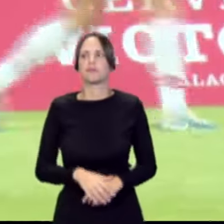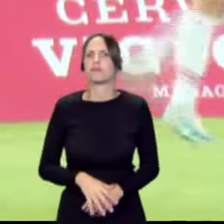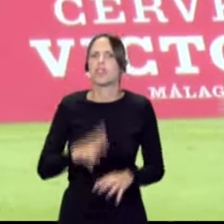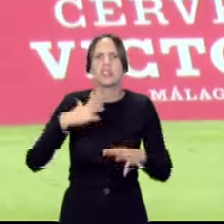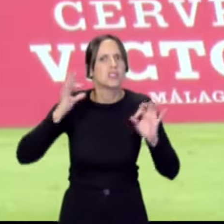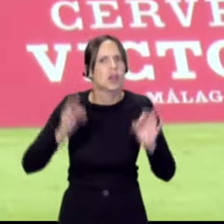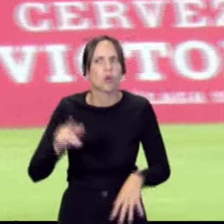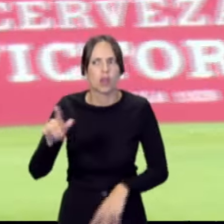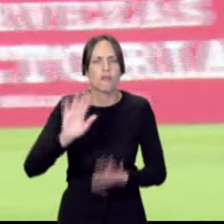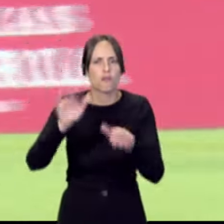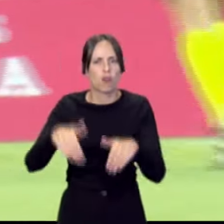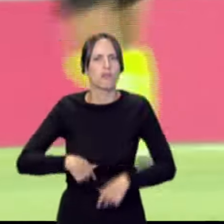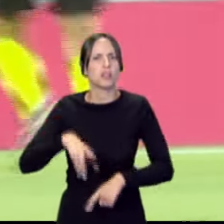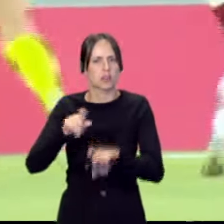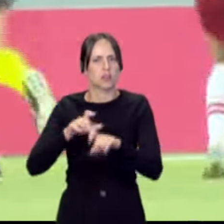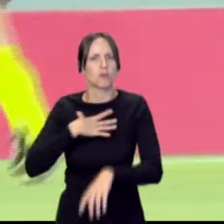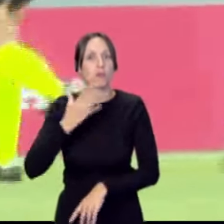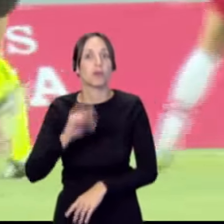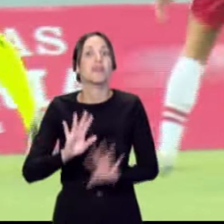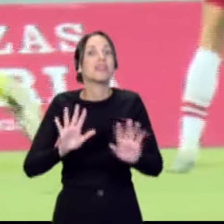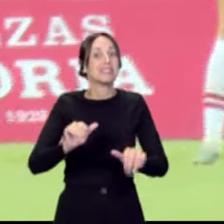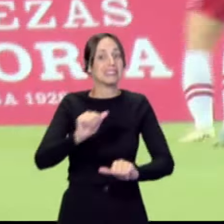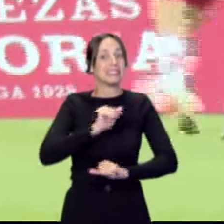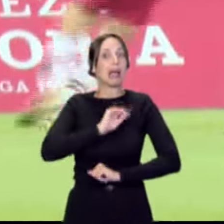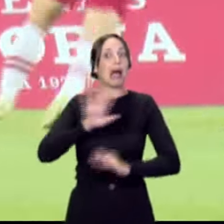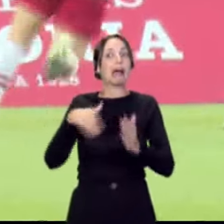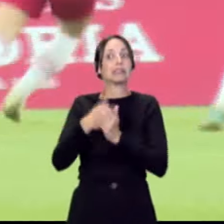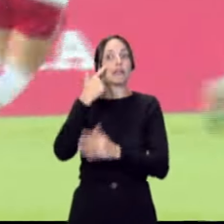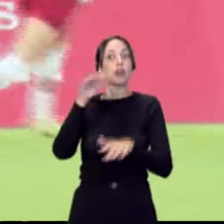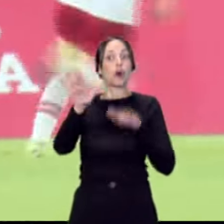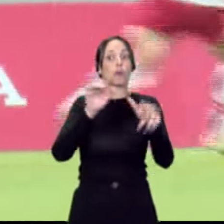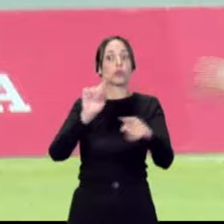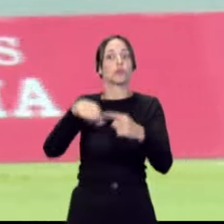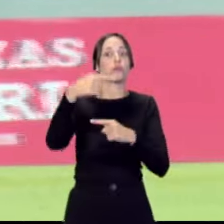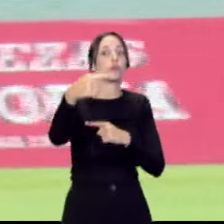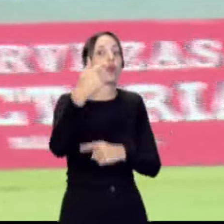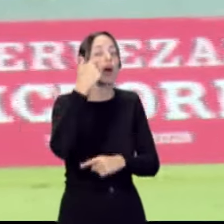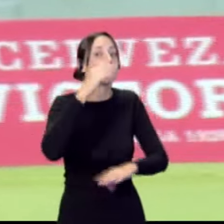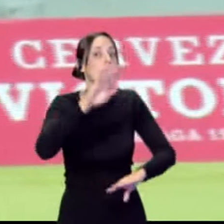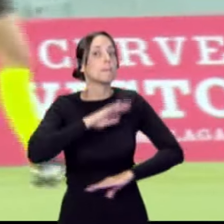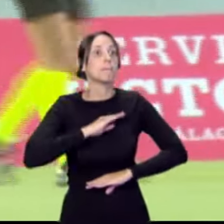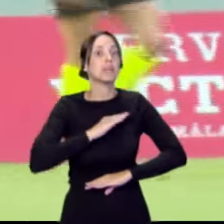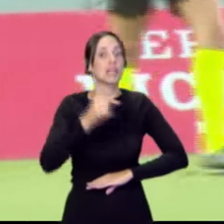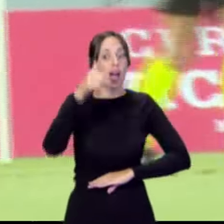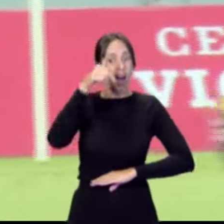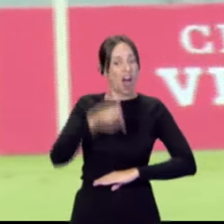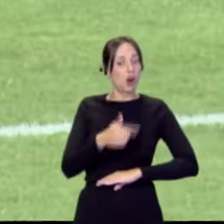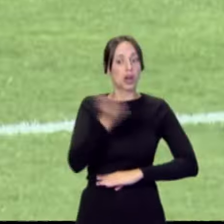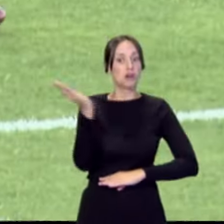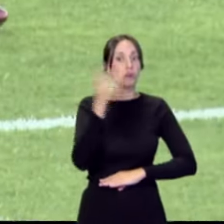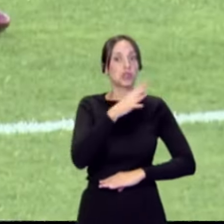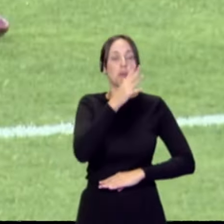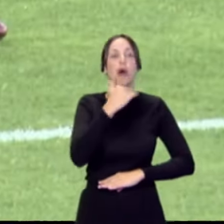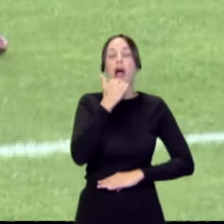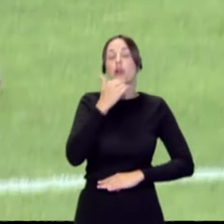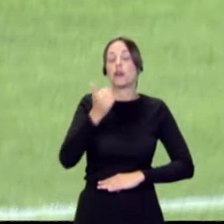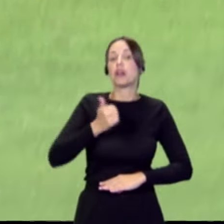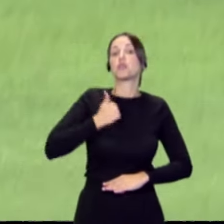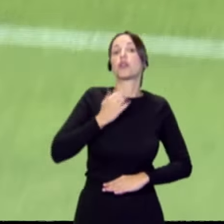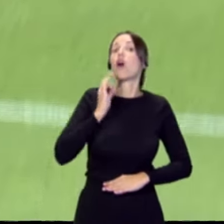Ese regreso tendrá que esperar al menos hasta la próxima convocatoria, en la que se desvelará si la ausencia de Misa Rodríguez es simplemente pasajera o si se